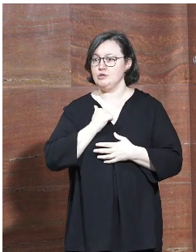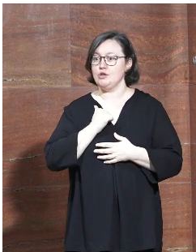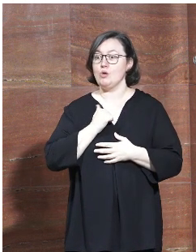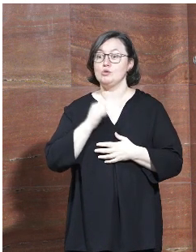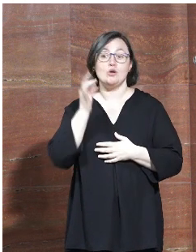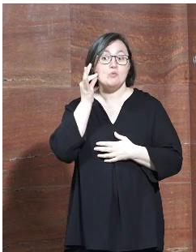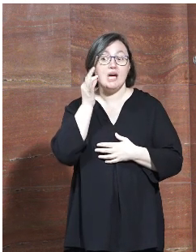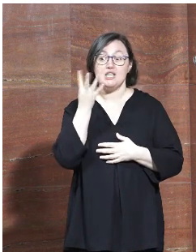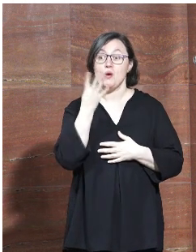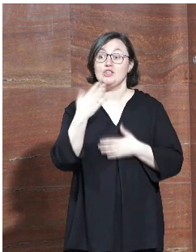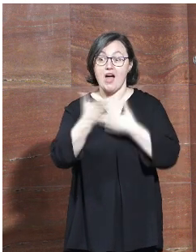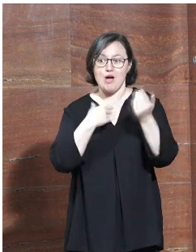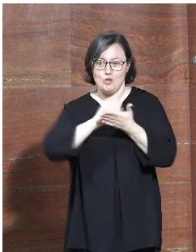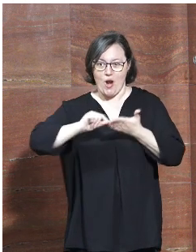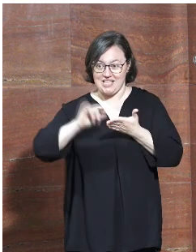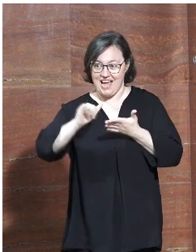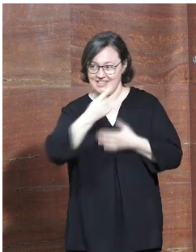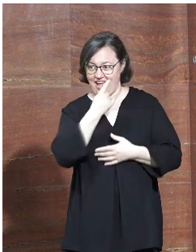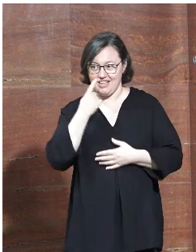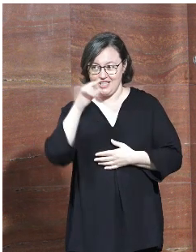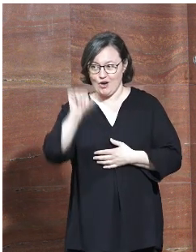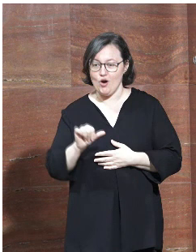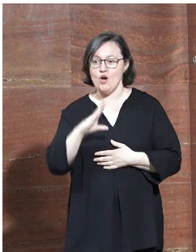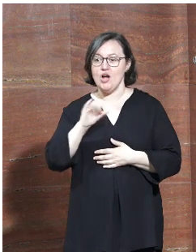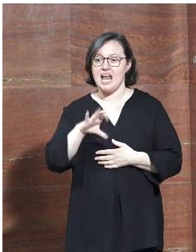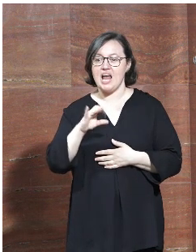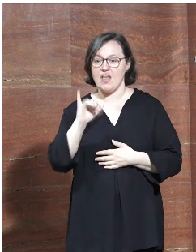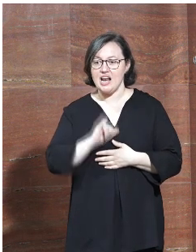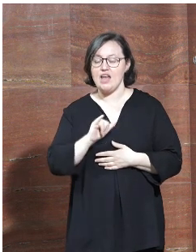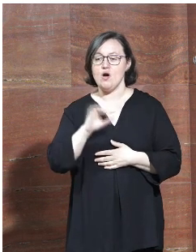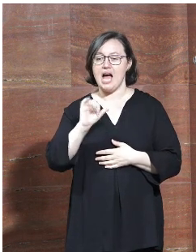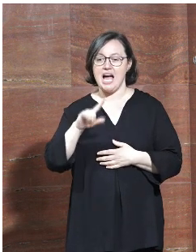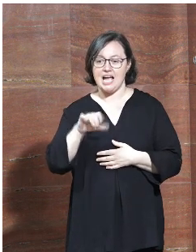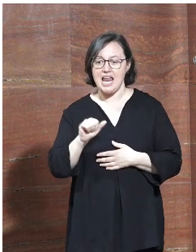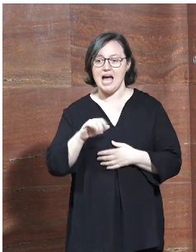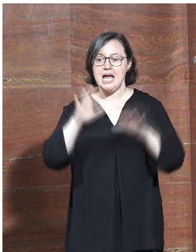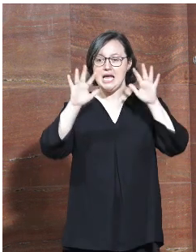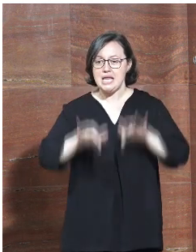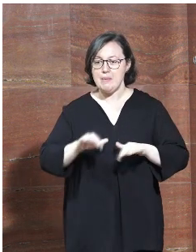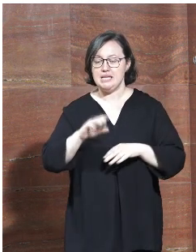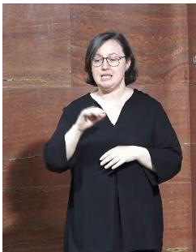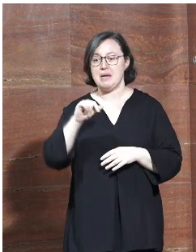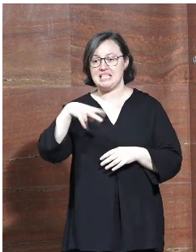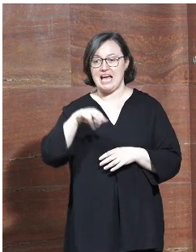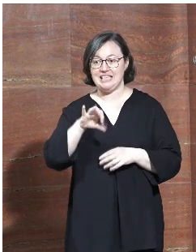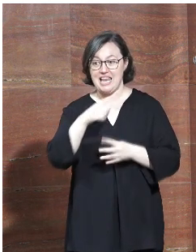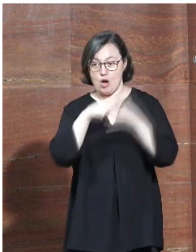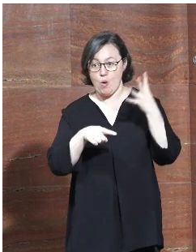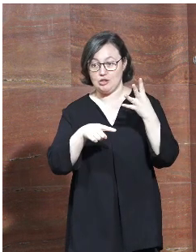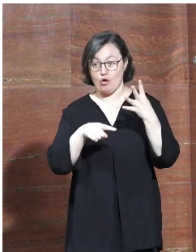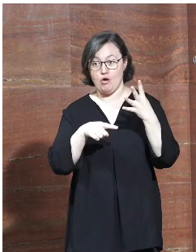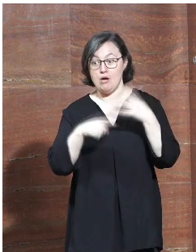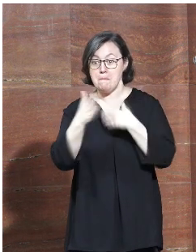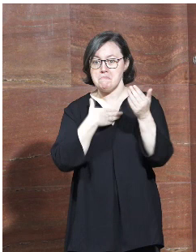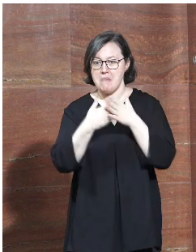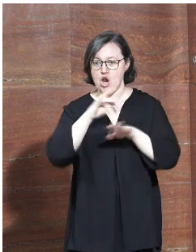4 autoras de la publicación, Clara Delgado, Ángela Vigara, Nieves Peinado y Natalia Hermida,